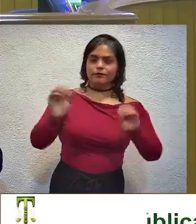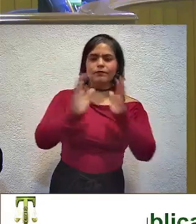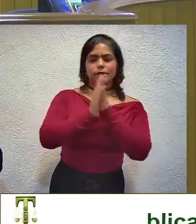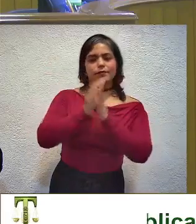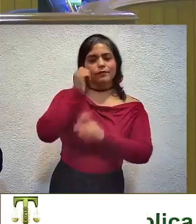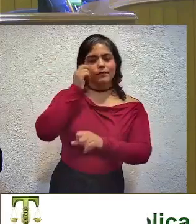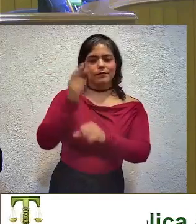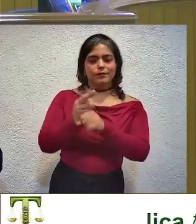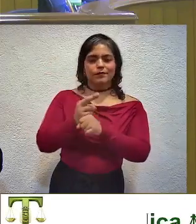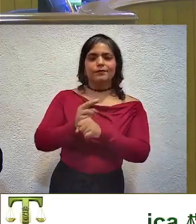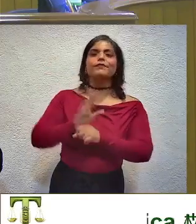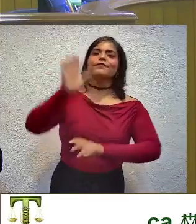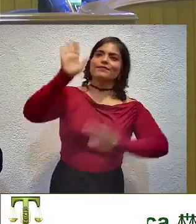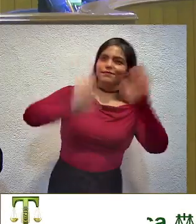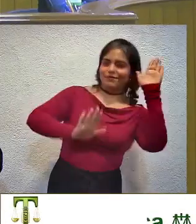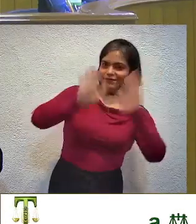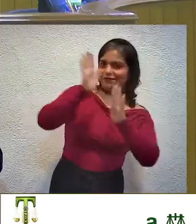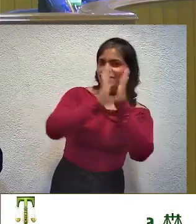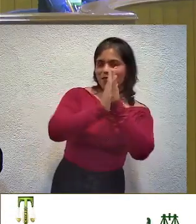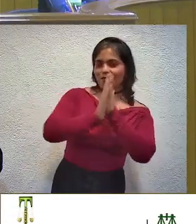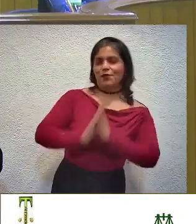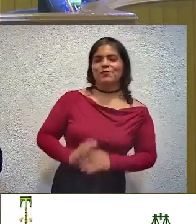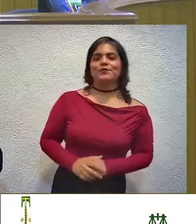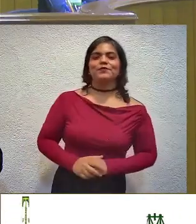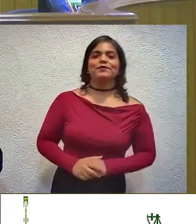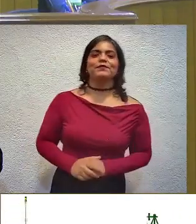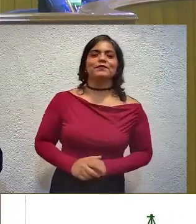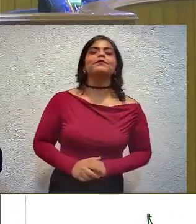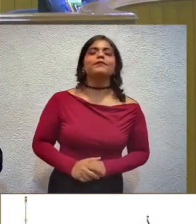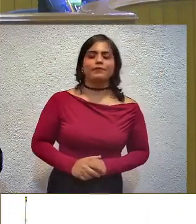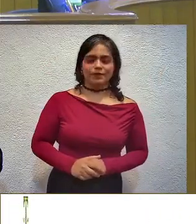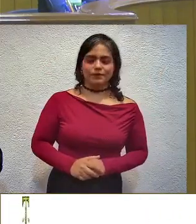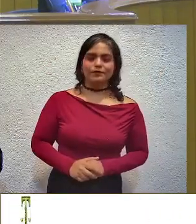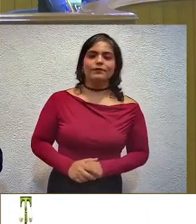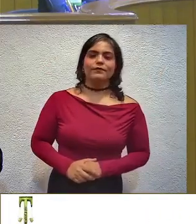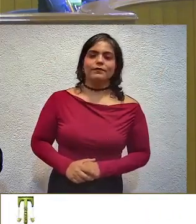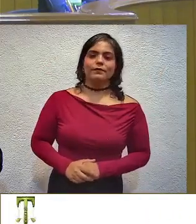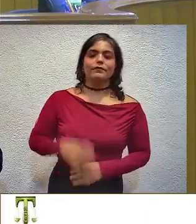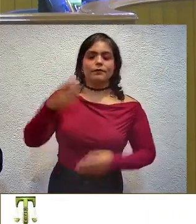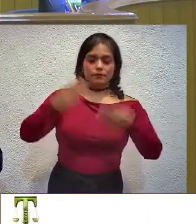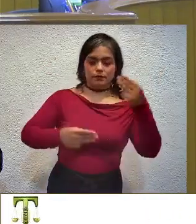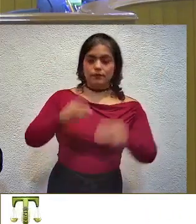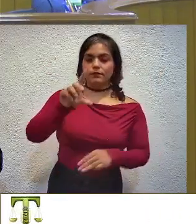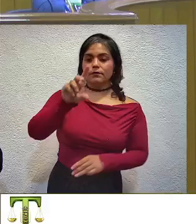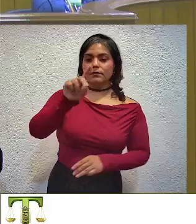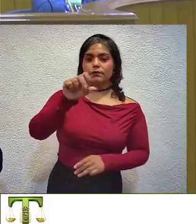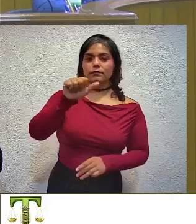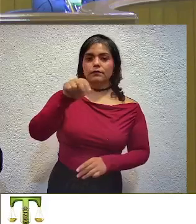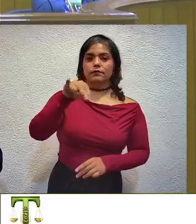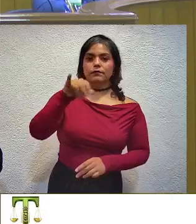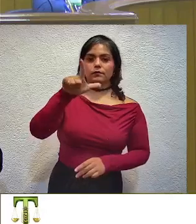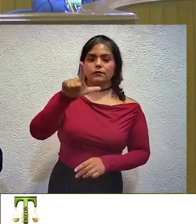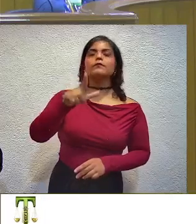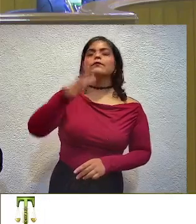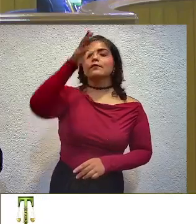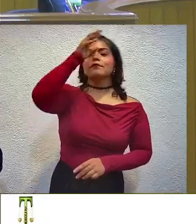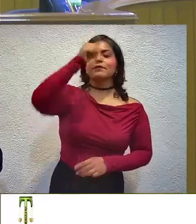respecto, secretario, tome la votación, por favor. Con gusto, magistrada presidenta. Magistrado Daniel Preciado Trimiquel. A